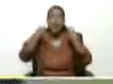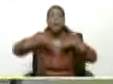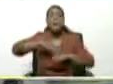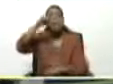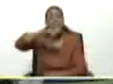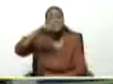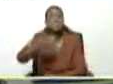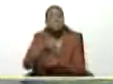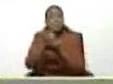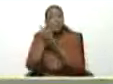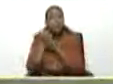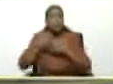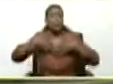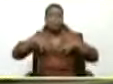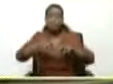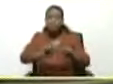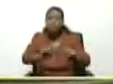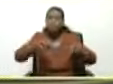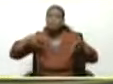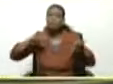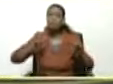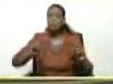de Vela